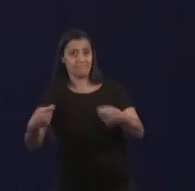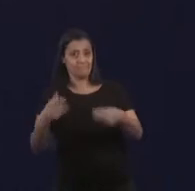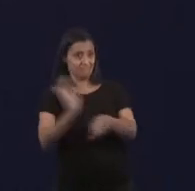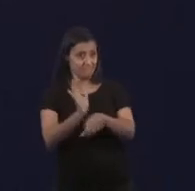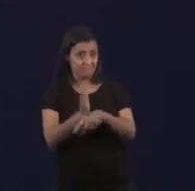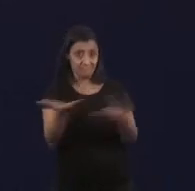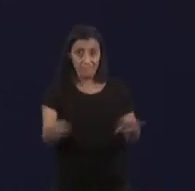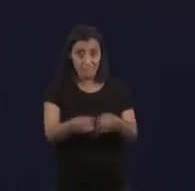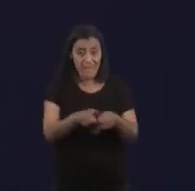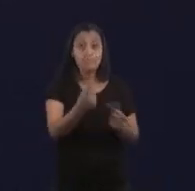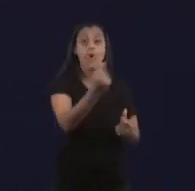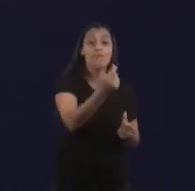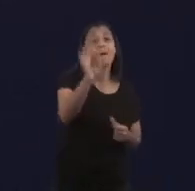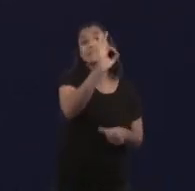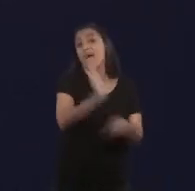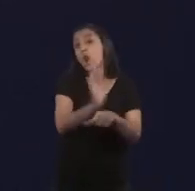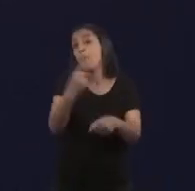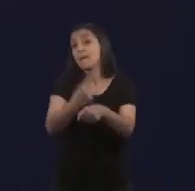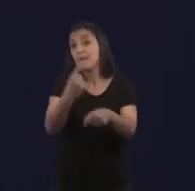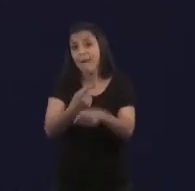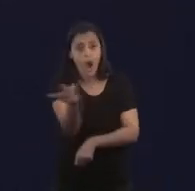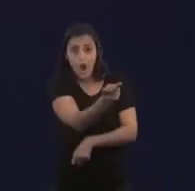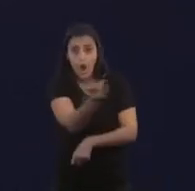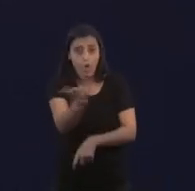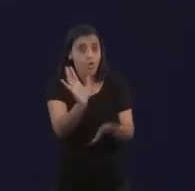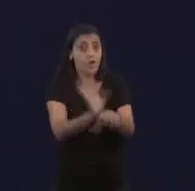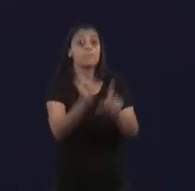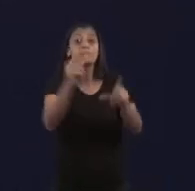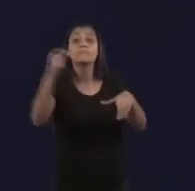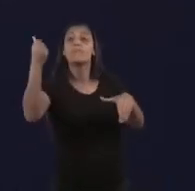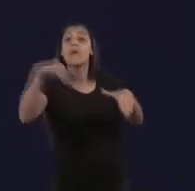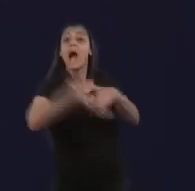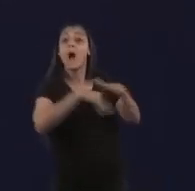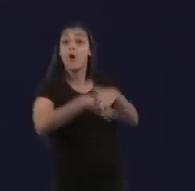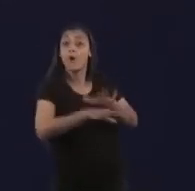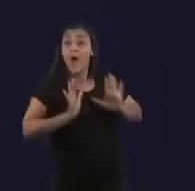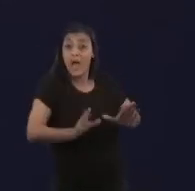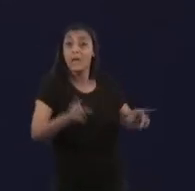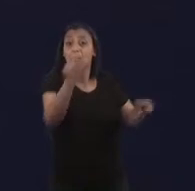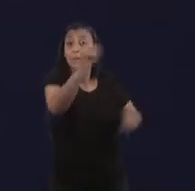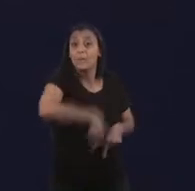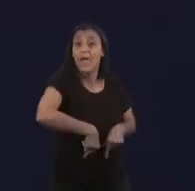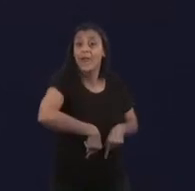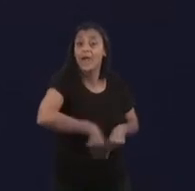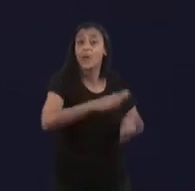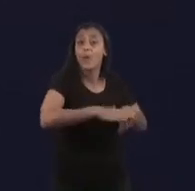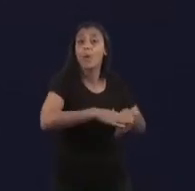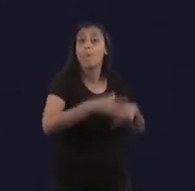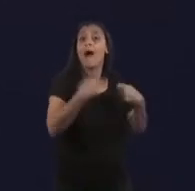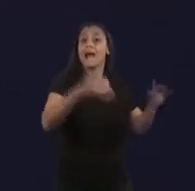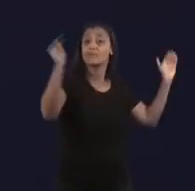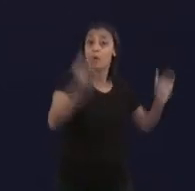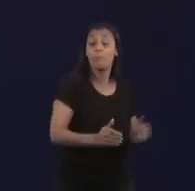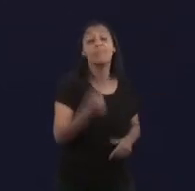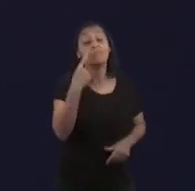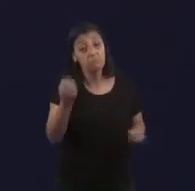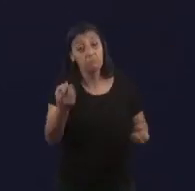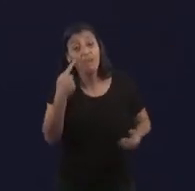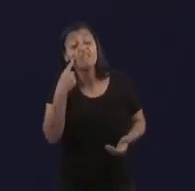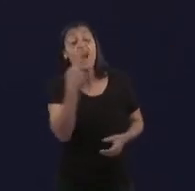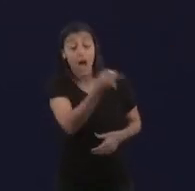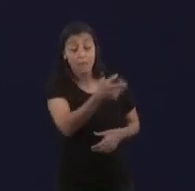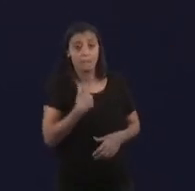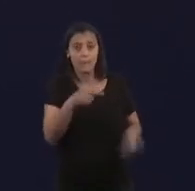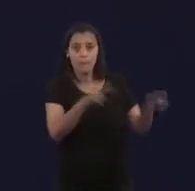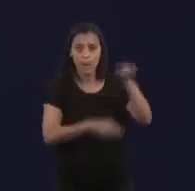tanto financiero como primario. Efectivamente, ese es el ahorro. Bien. Lo buscaremos ahí,